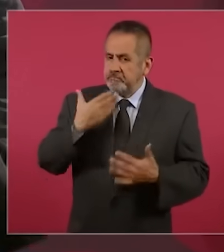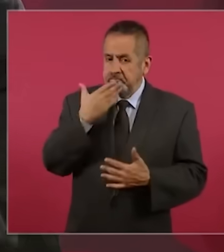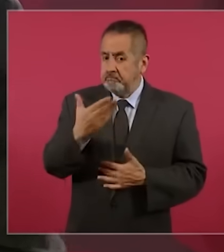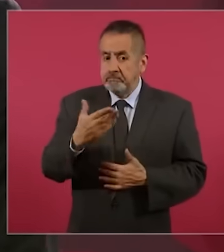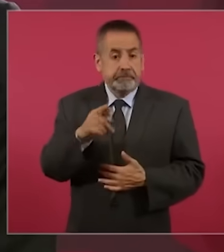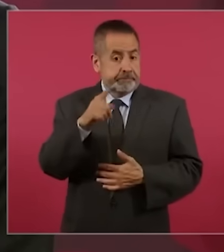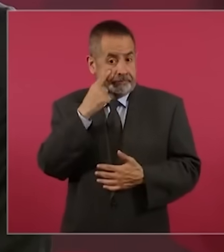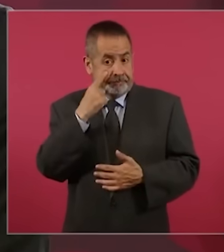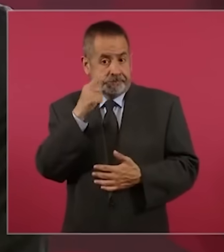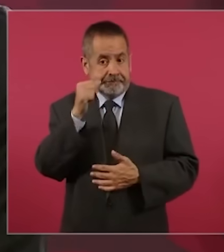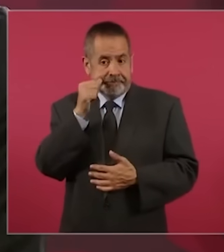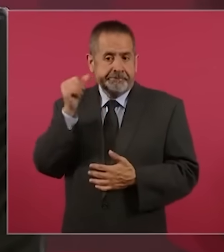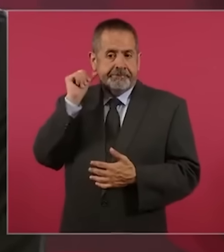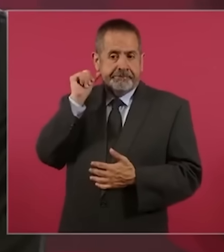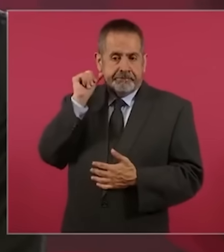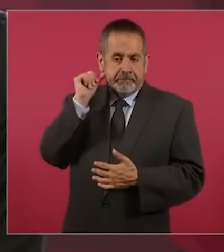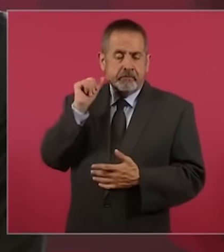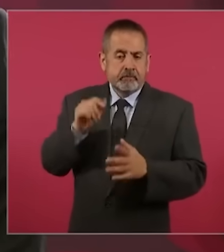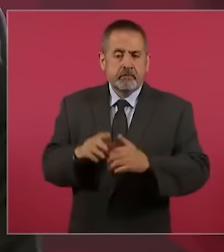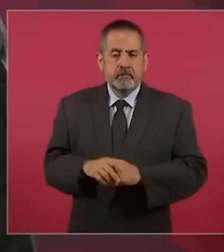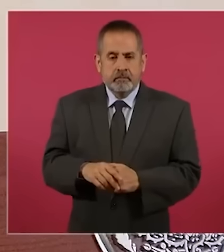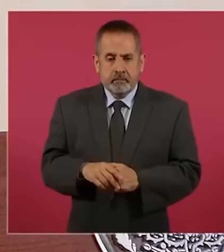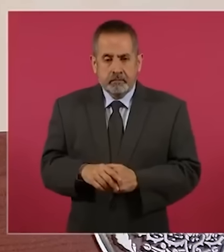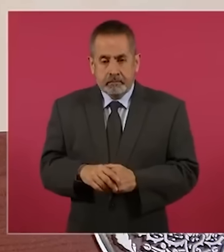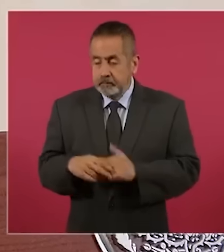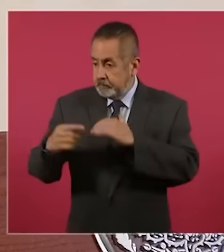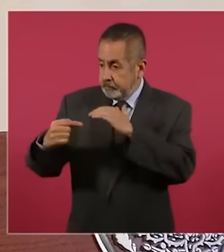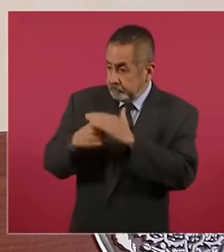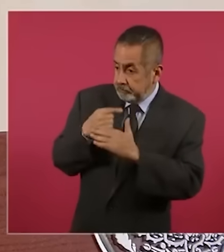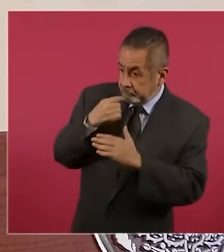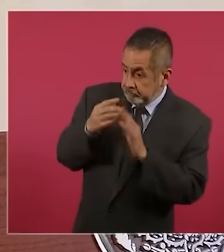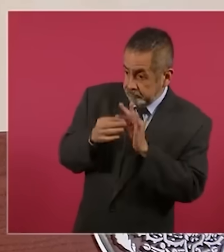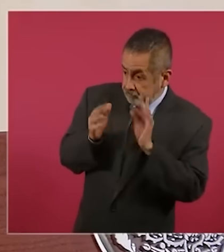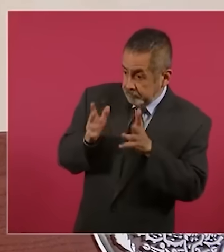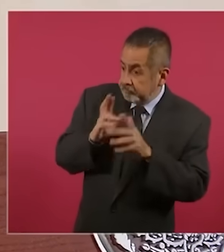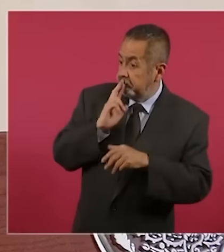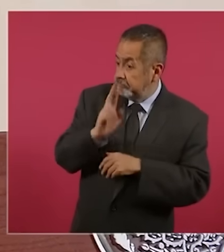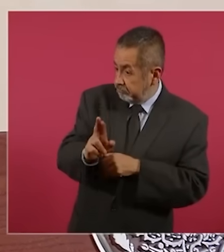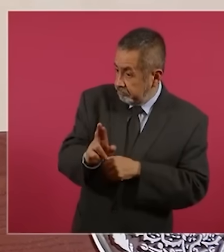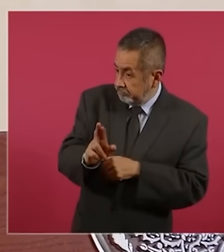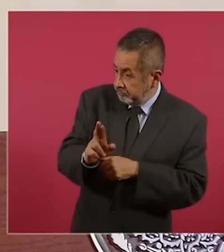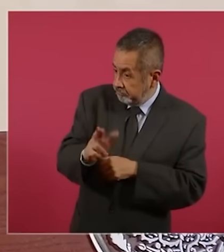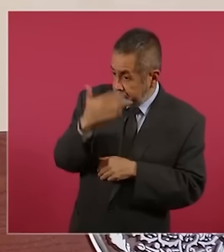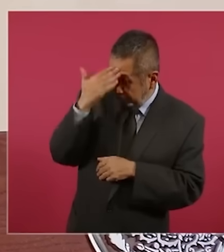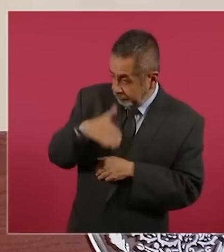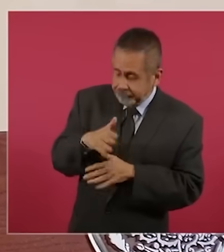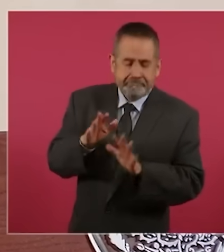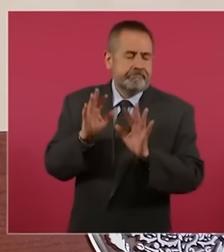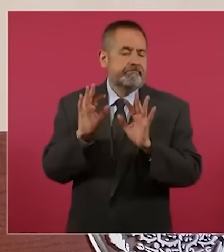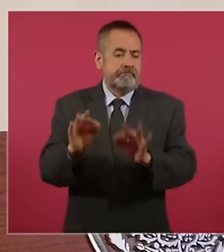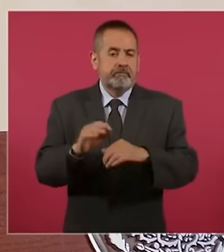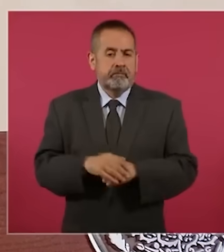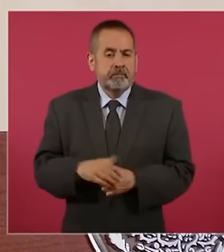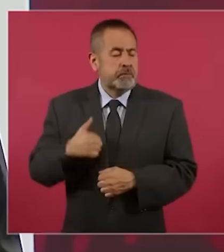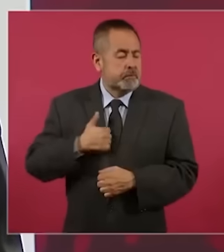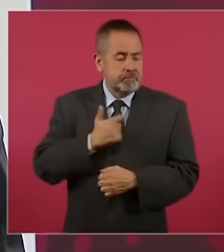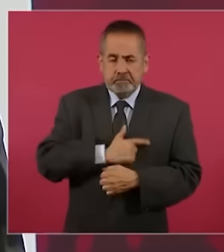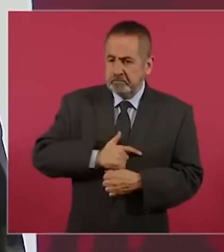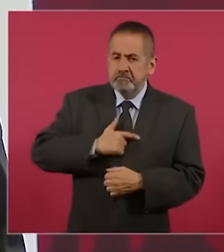ayer, cuando me enteré de los resultados, que todos